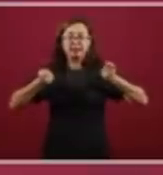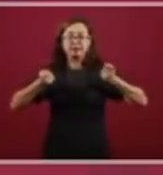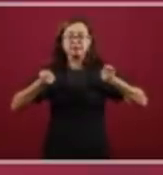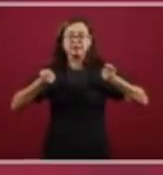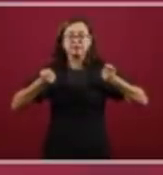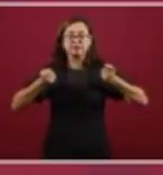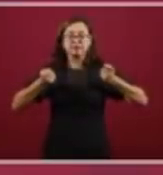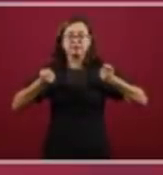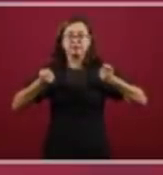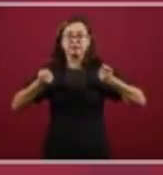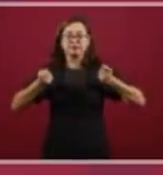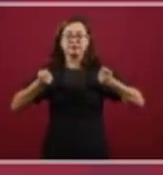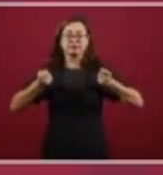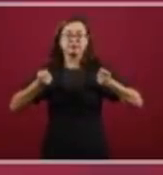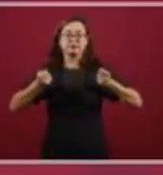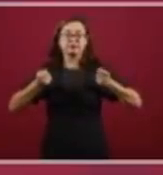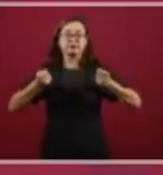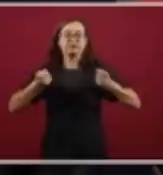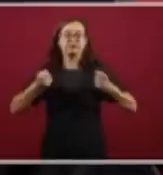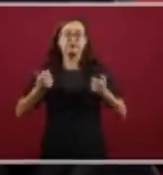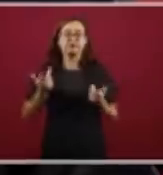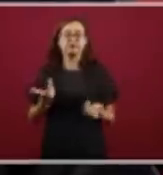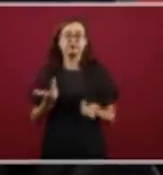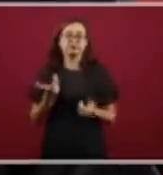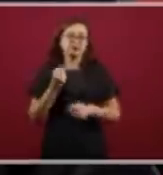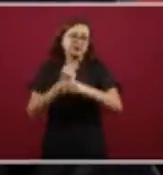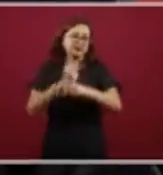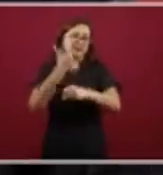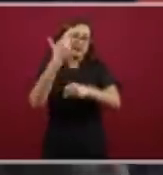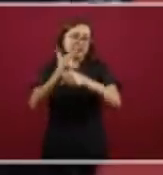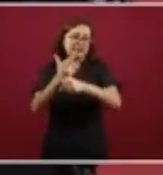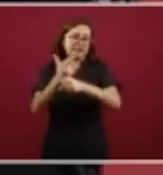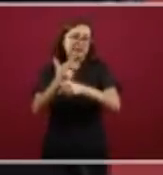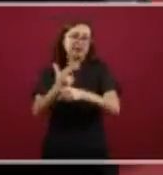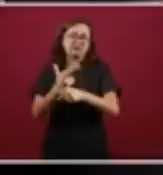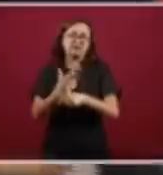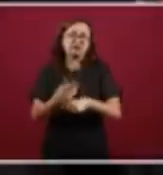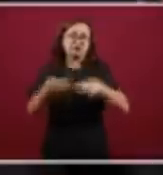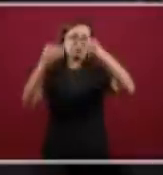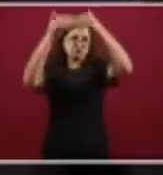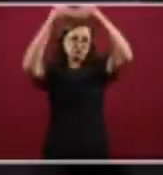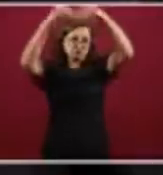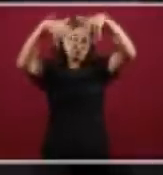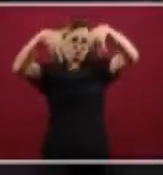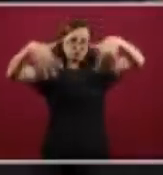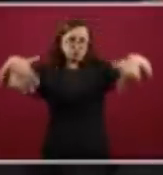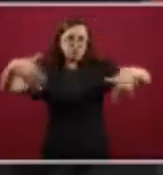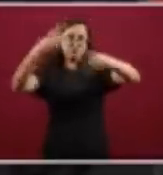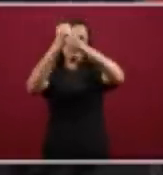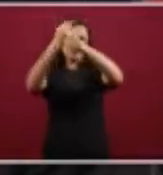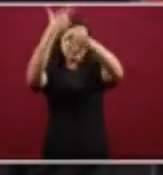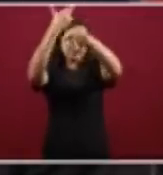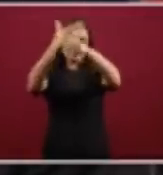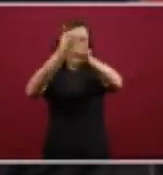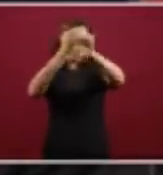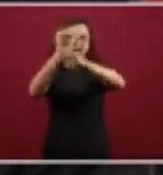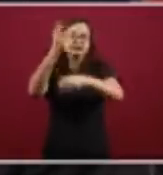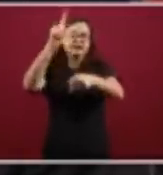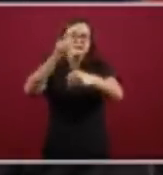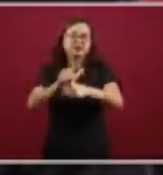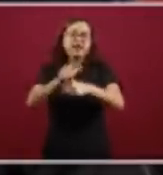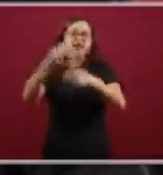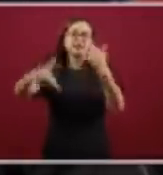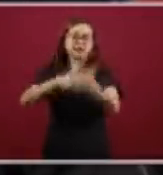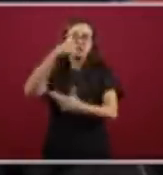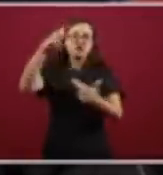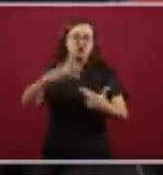y las secretarías. Esa es la estructura piramidal de atención